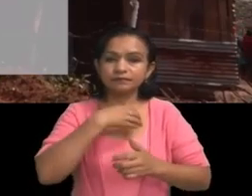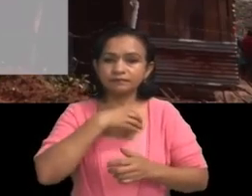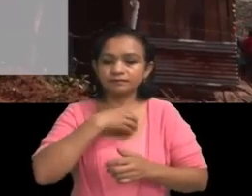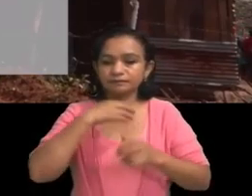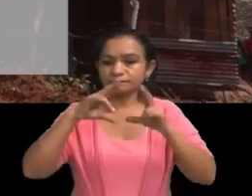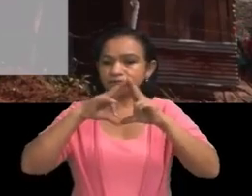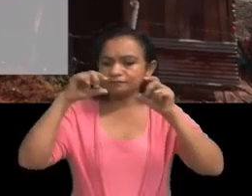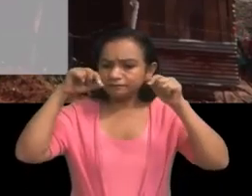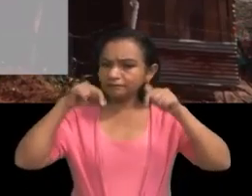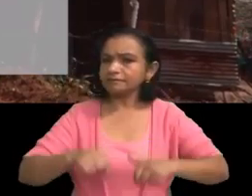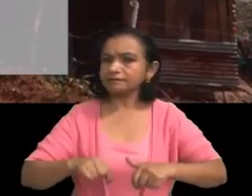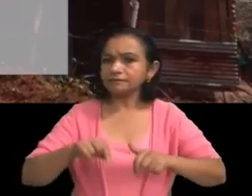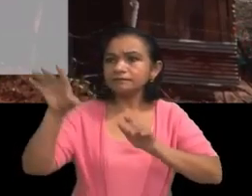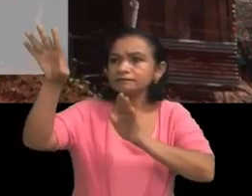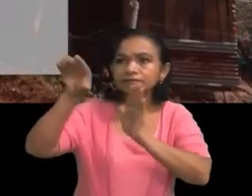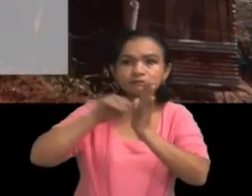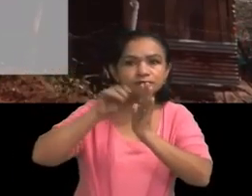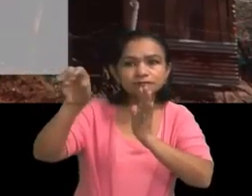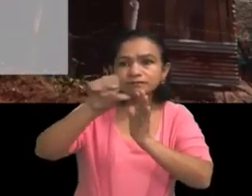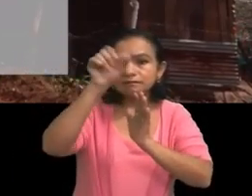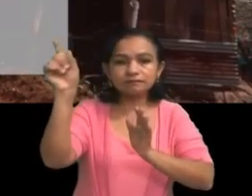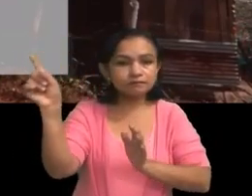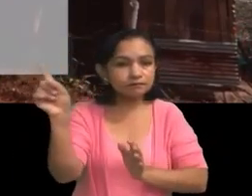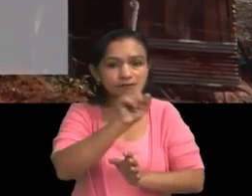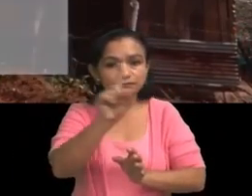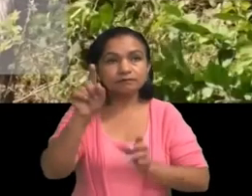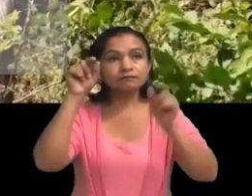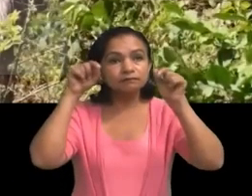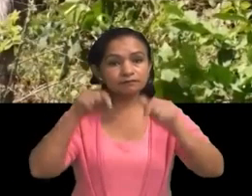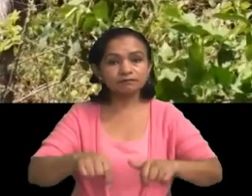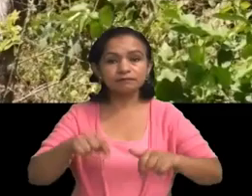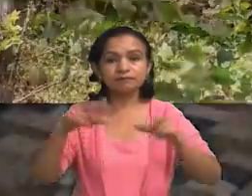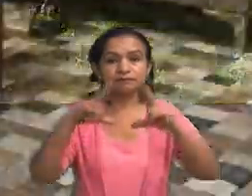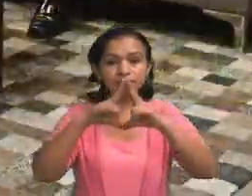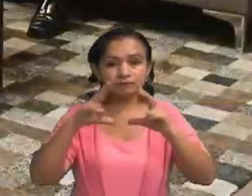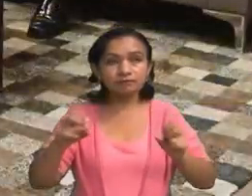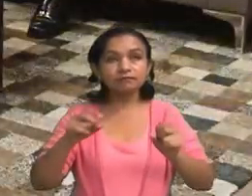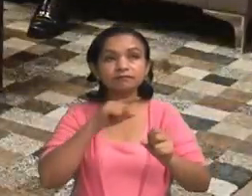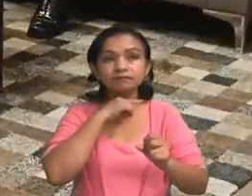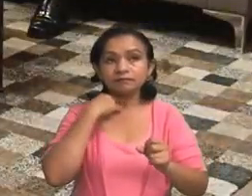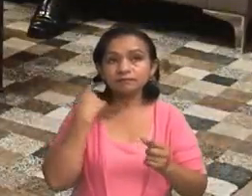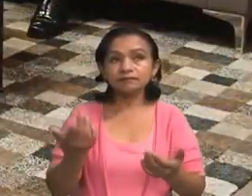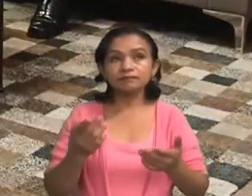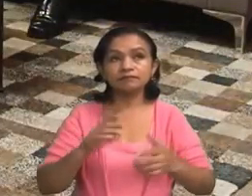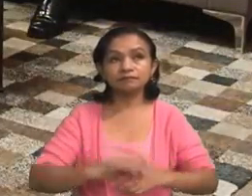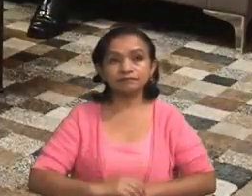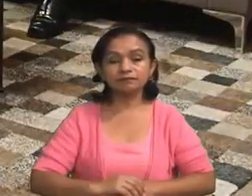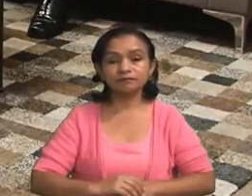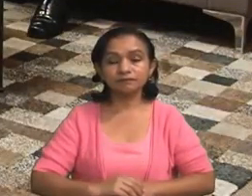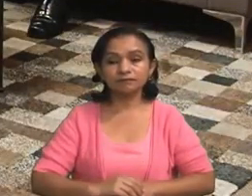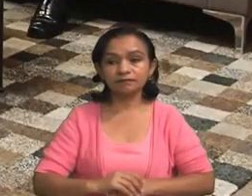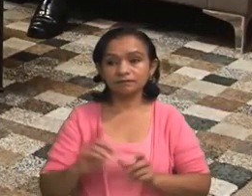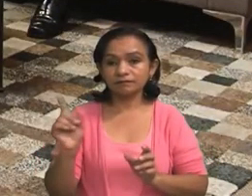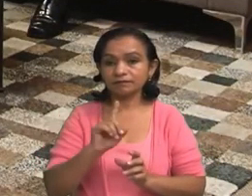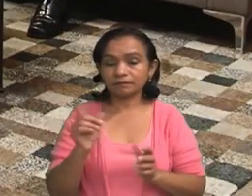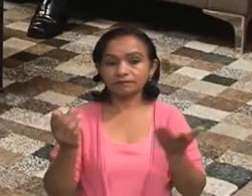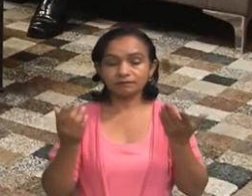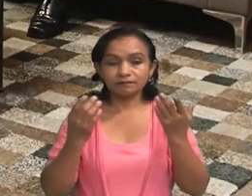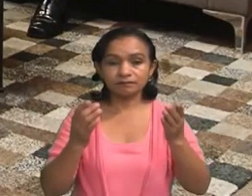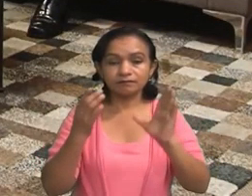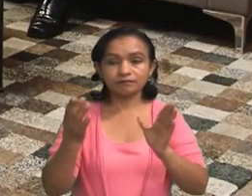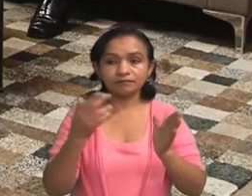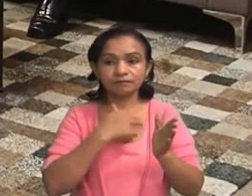no, eso lo hemos generado nosotros, son muy nicas, ¿verdad? Y no es de